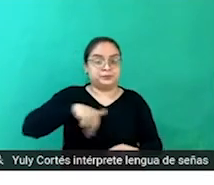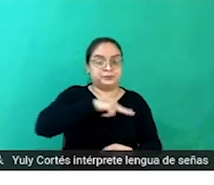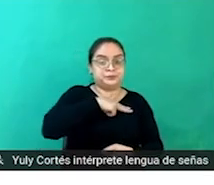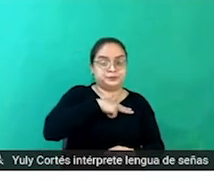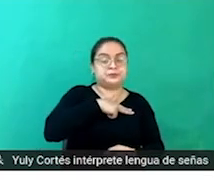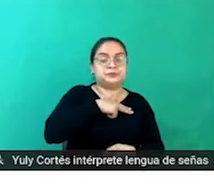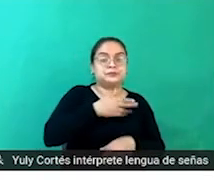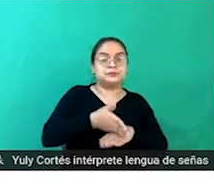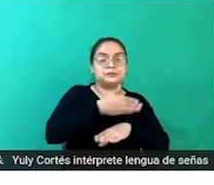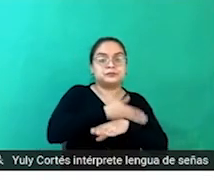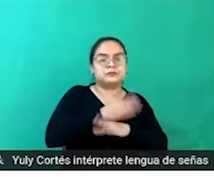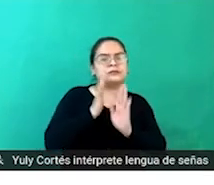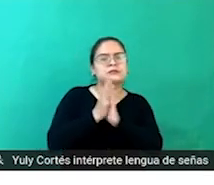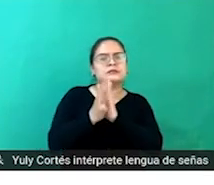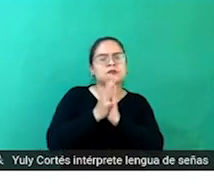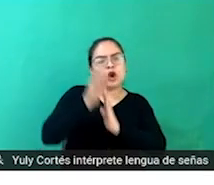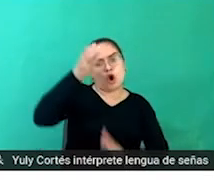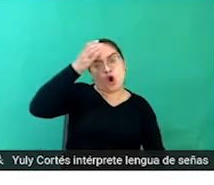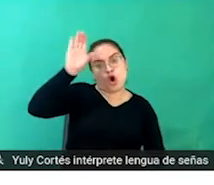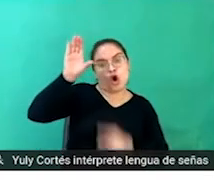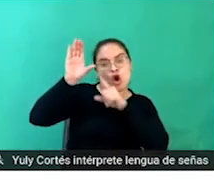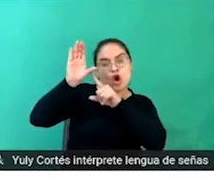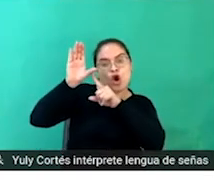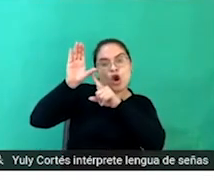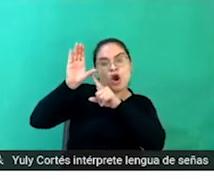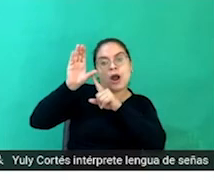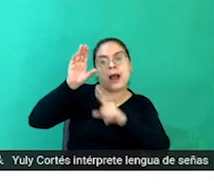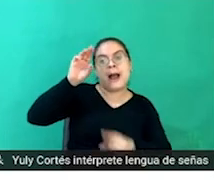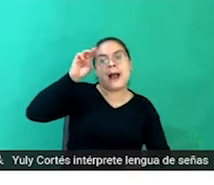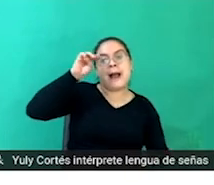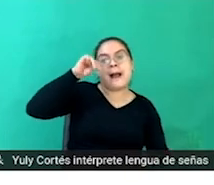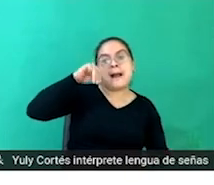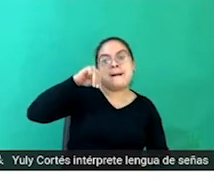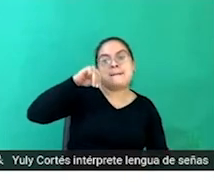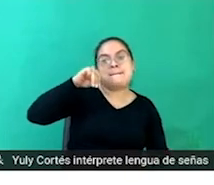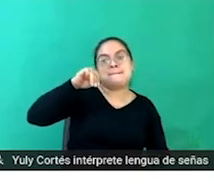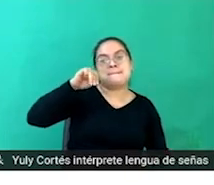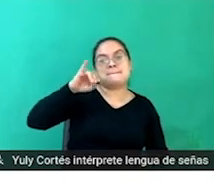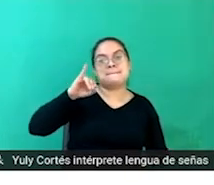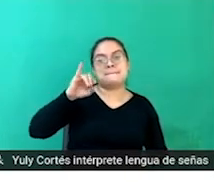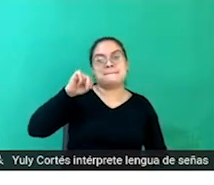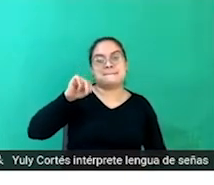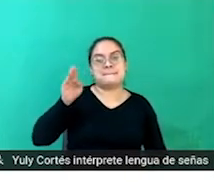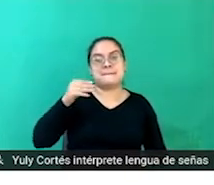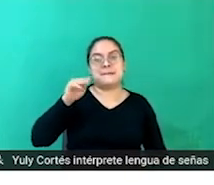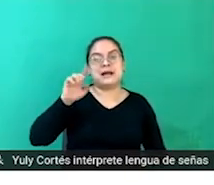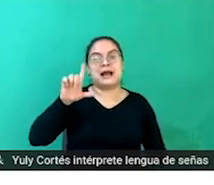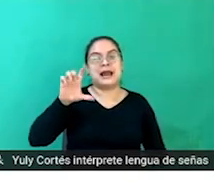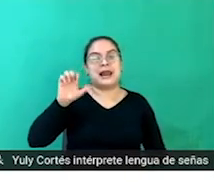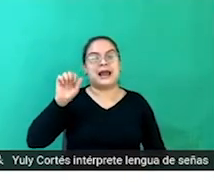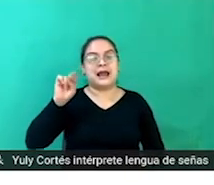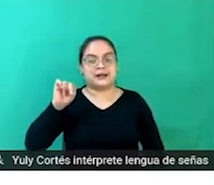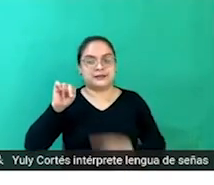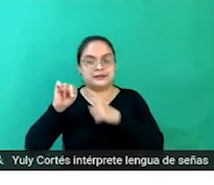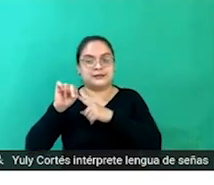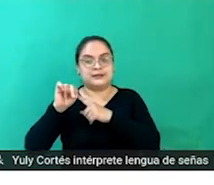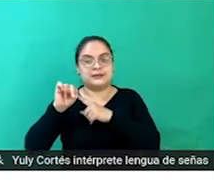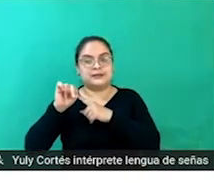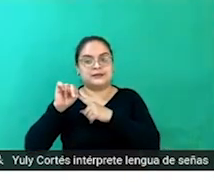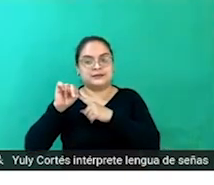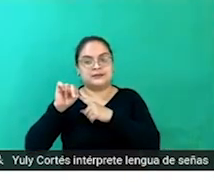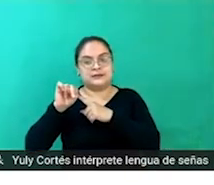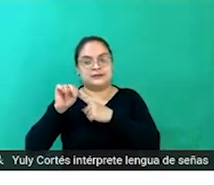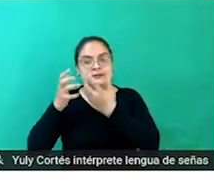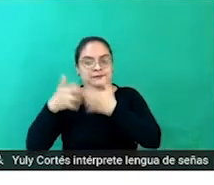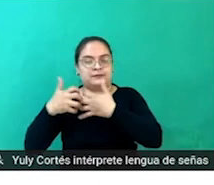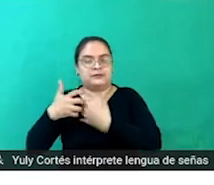hablamos del concepto del Lean Manufacturing, que es un proceso básicamente